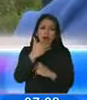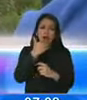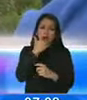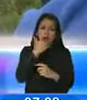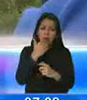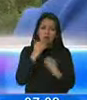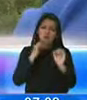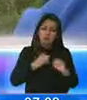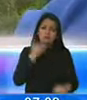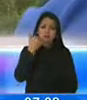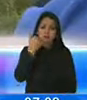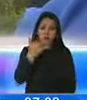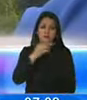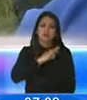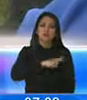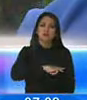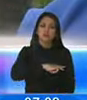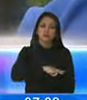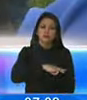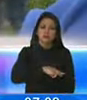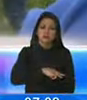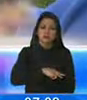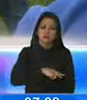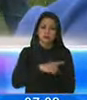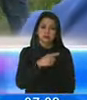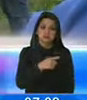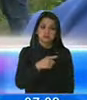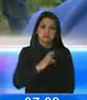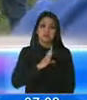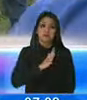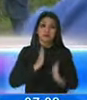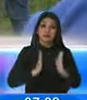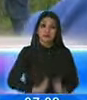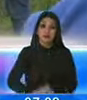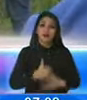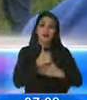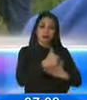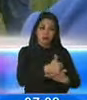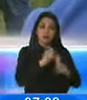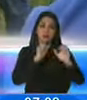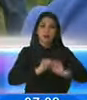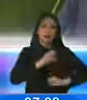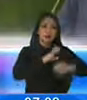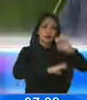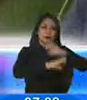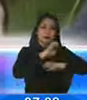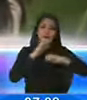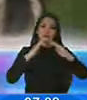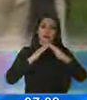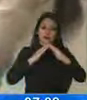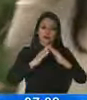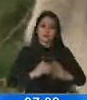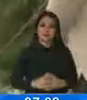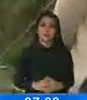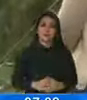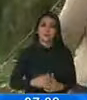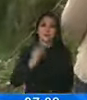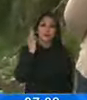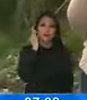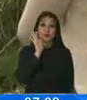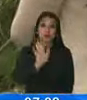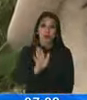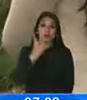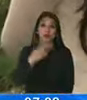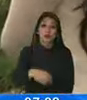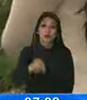agua, comuníquese con el municipio con el objetivo de que los técnicos puedan ir a hacer una evaluación. Por ahora, María Marisol y su